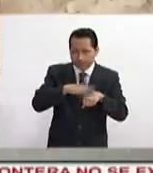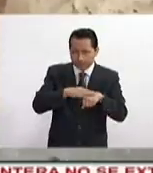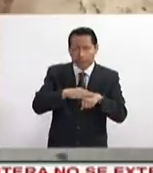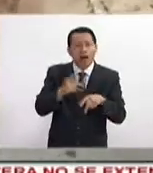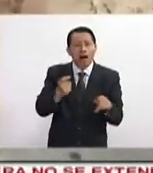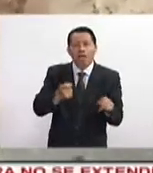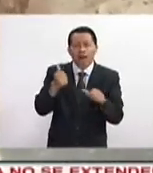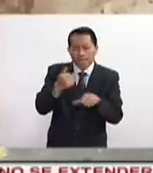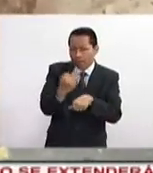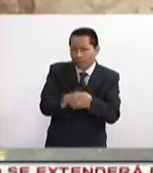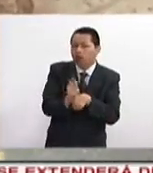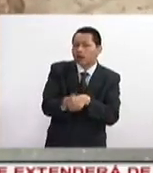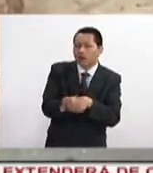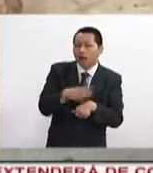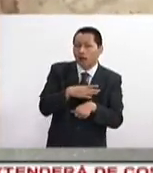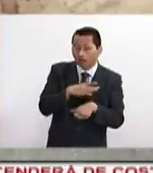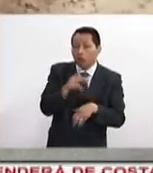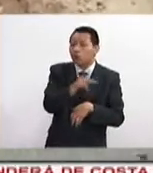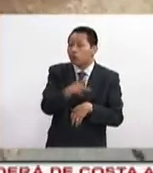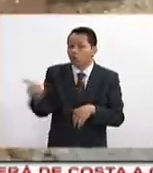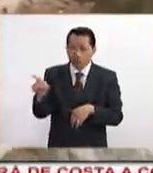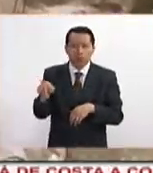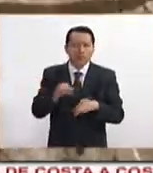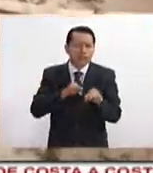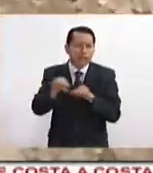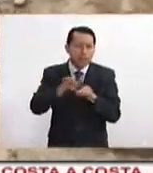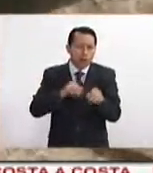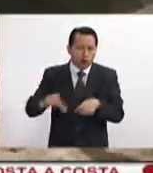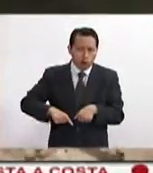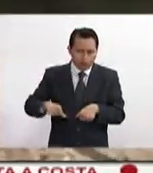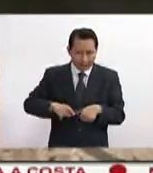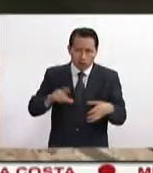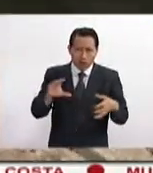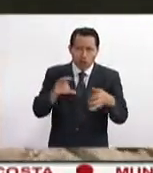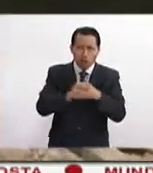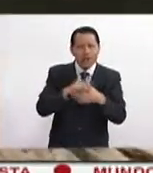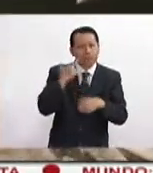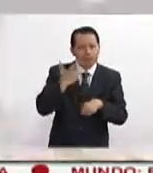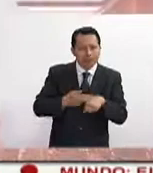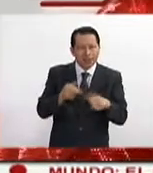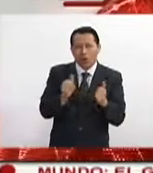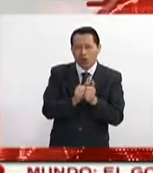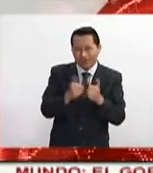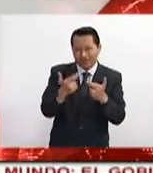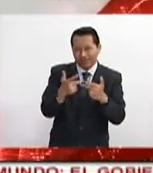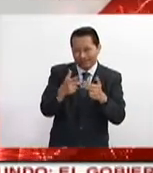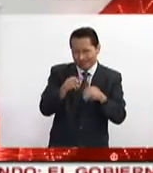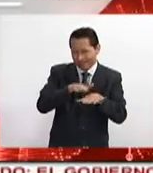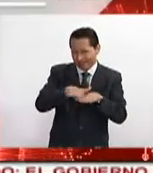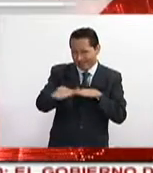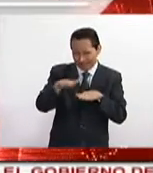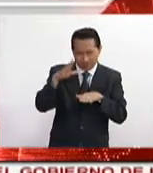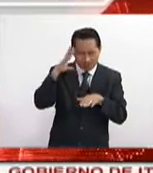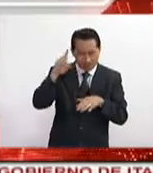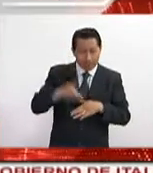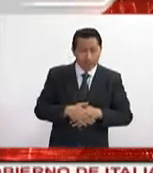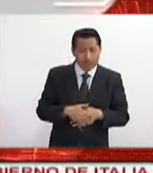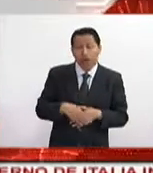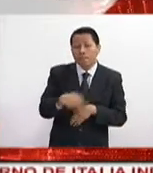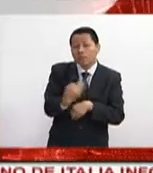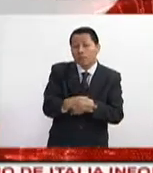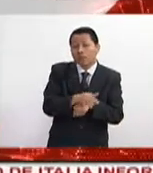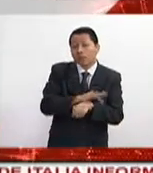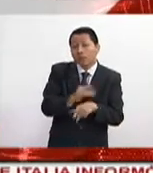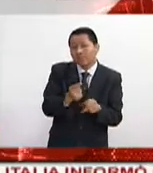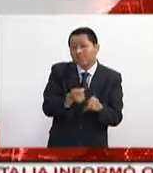sus cargos a todos los funcionarios involucrados directamente con el socavón del Paso Express. Sean de momento